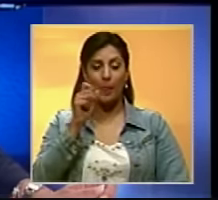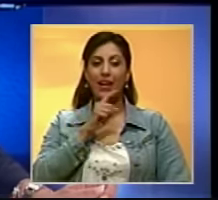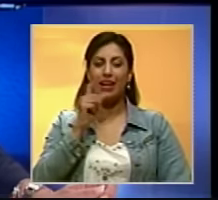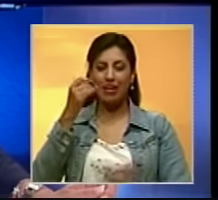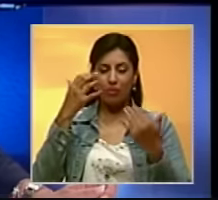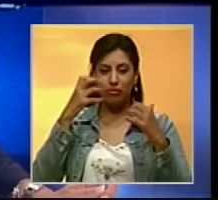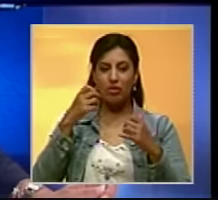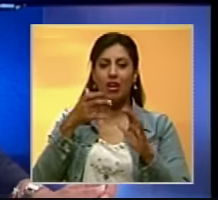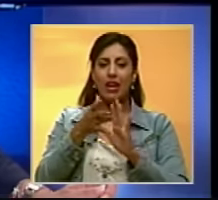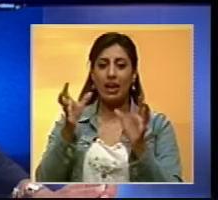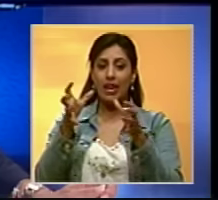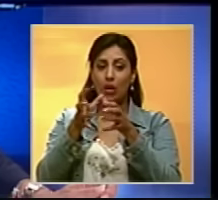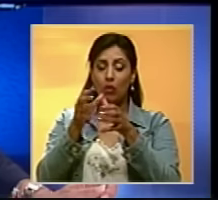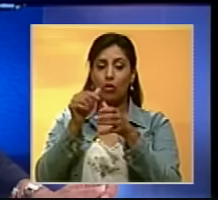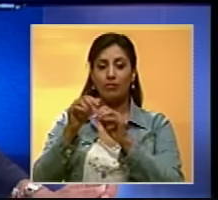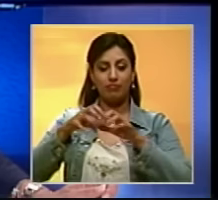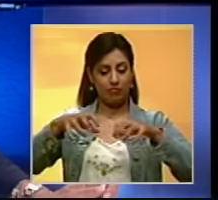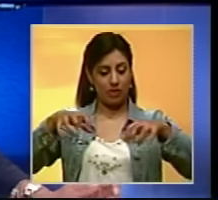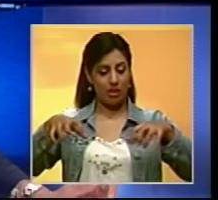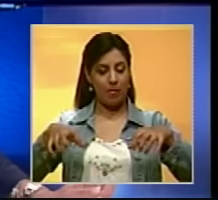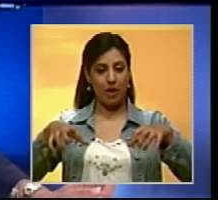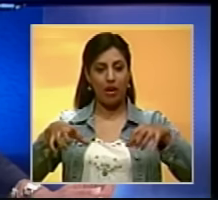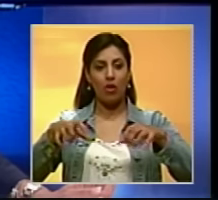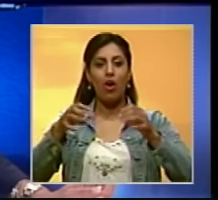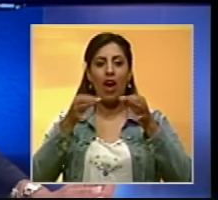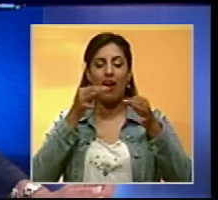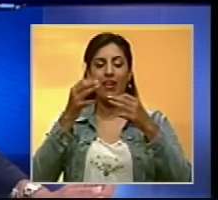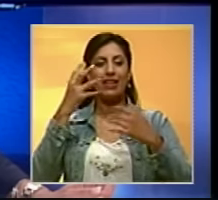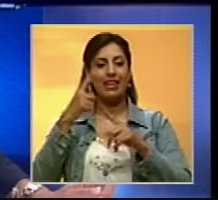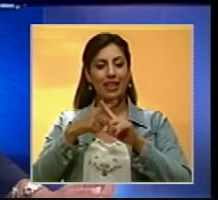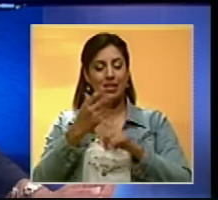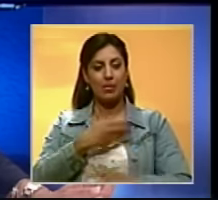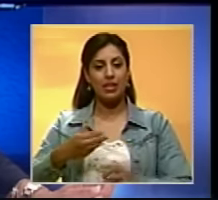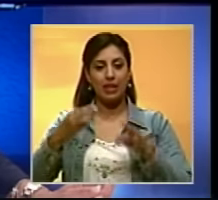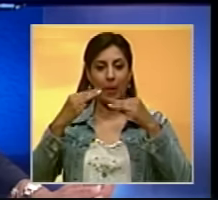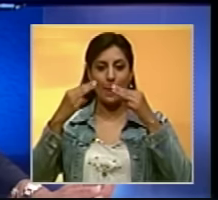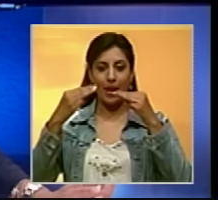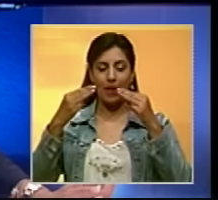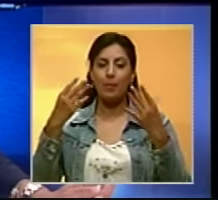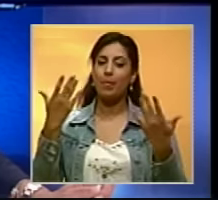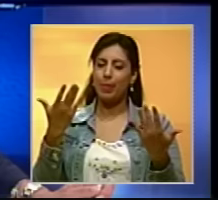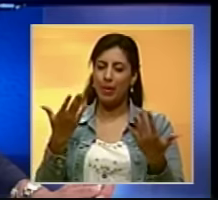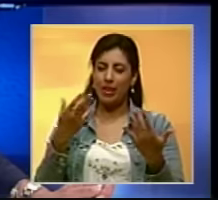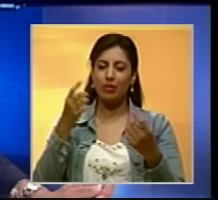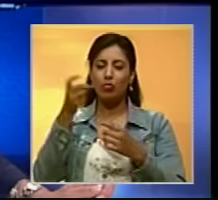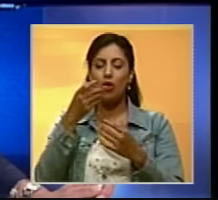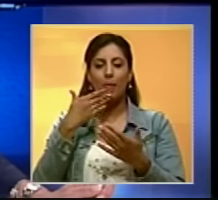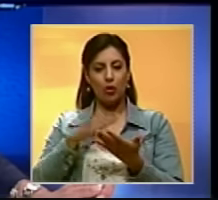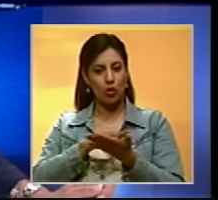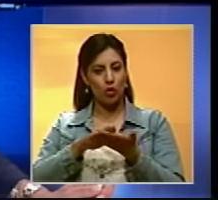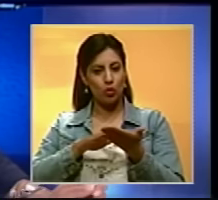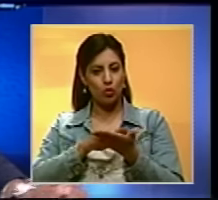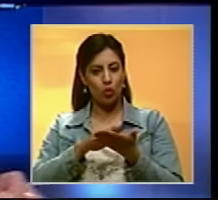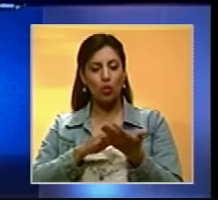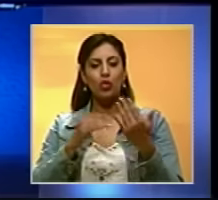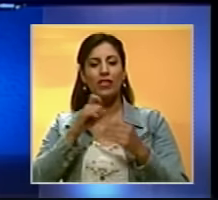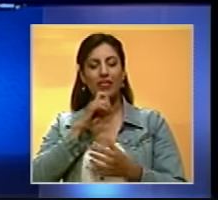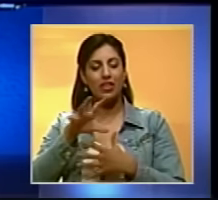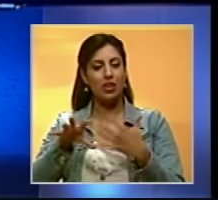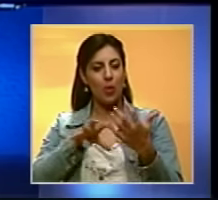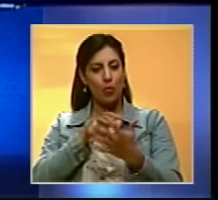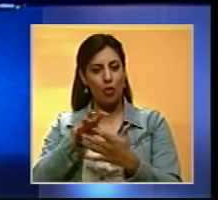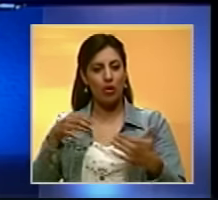escarrá se reunieron por separado con el mediador y expresidente de Panamá Martín torrijo para buscar soluciones a la difícil